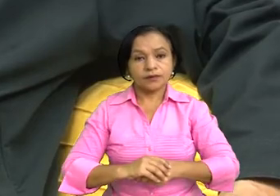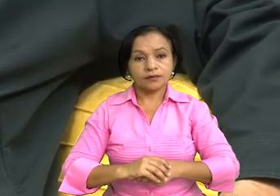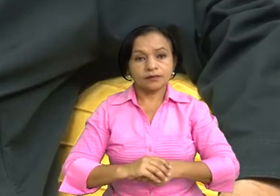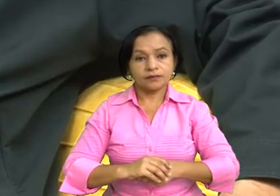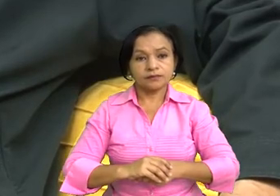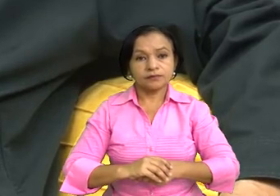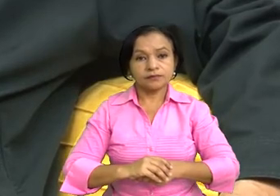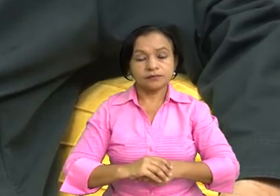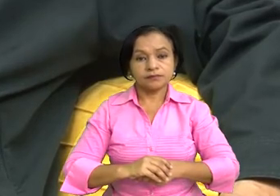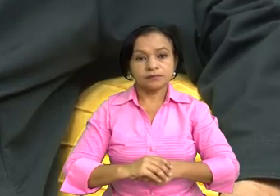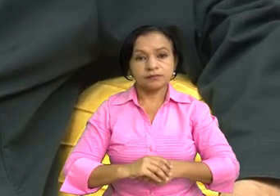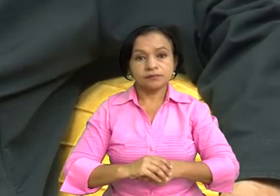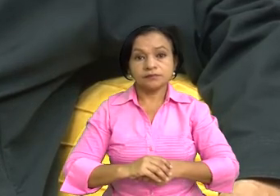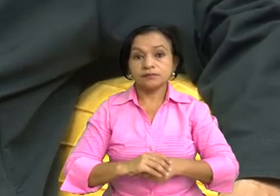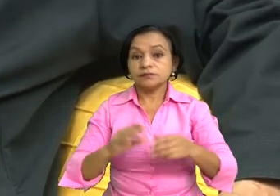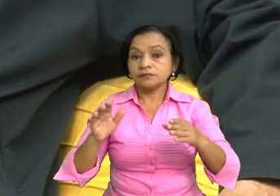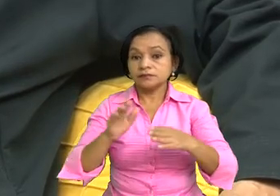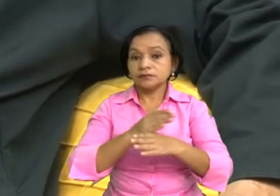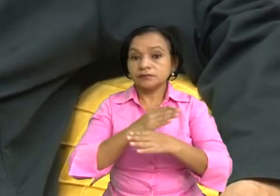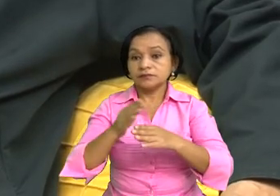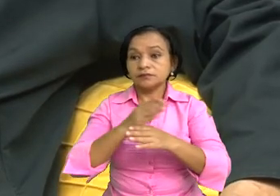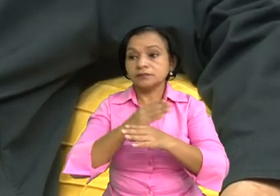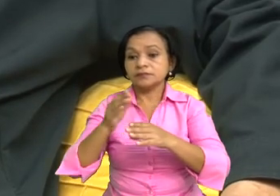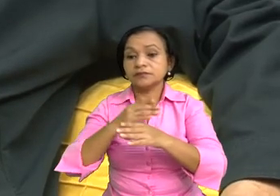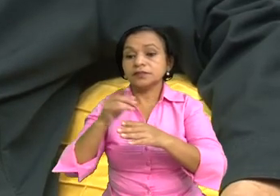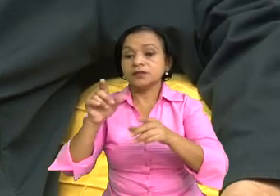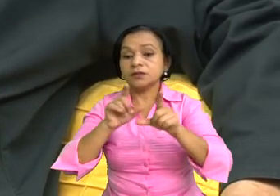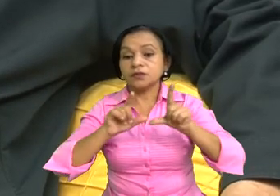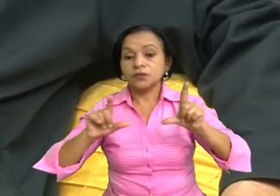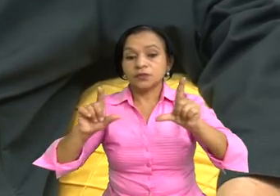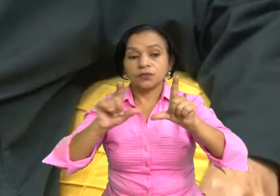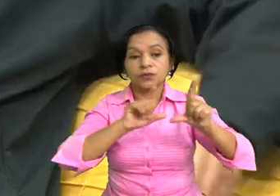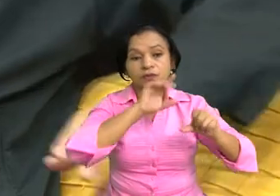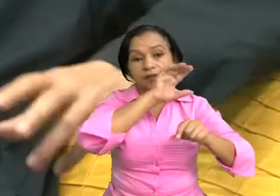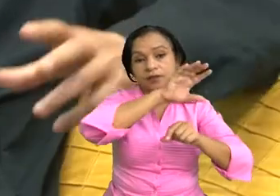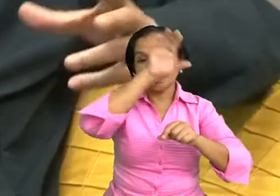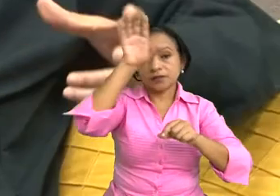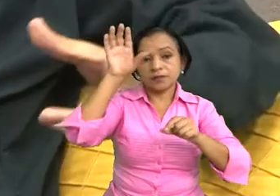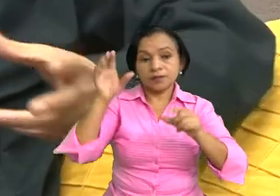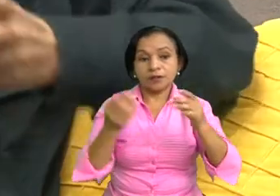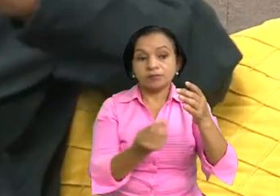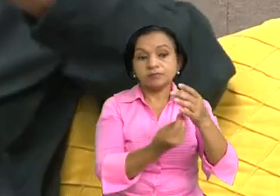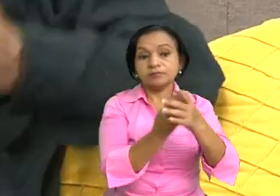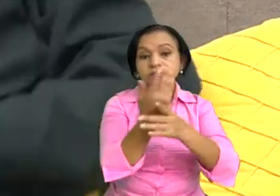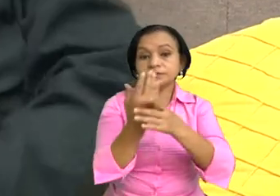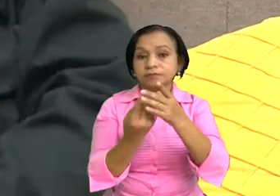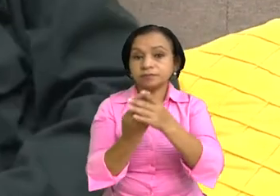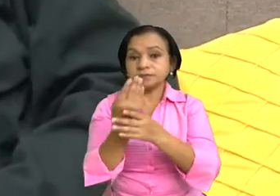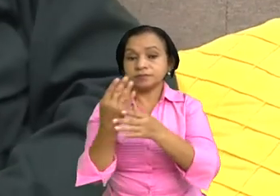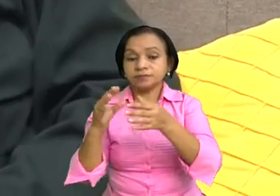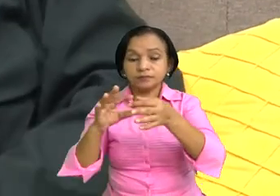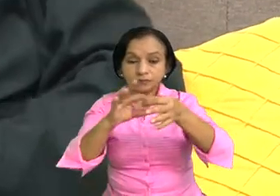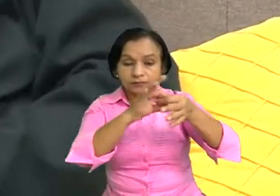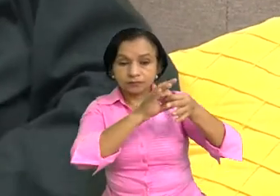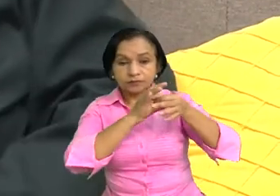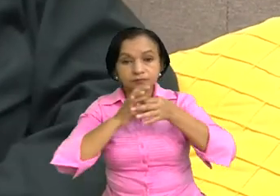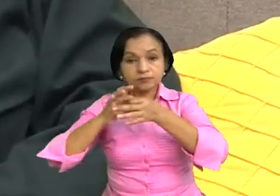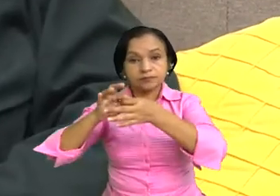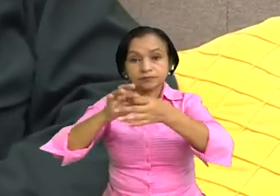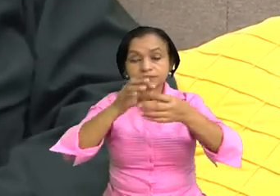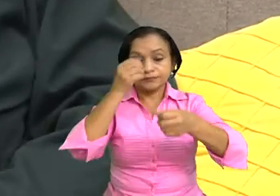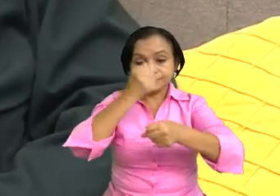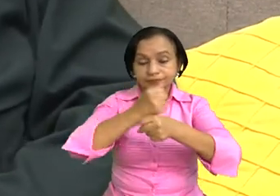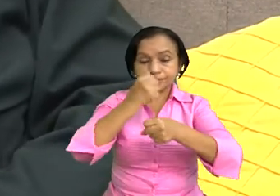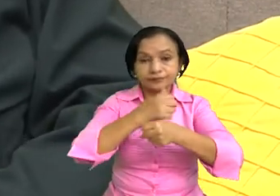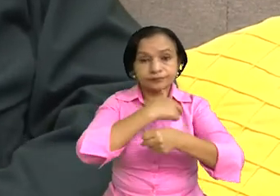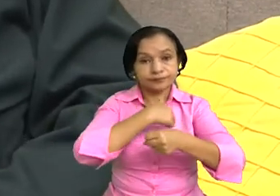de las regiones productivas. Okay. De tal manera que toda la sumatoria de esfuerzos que se realizan en este